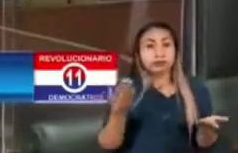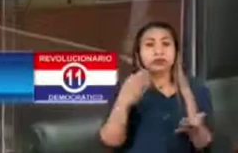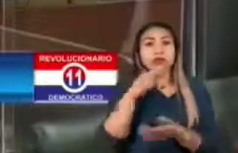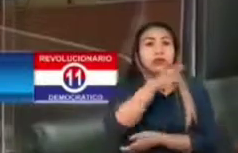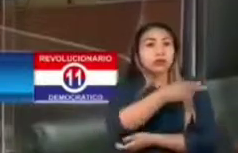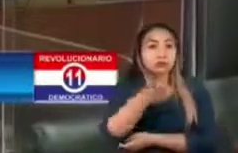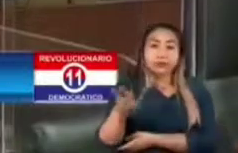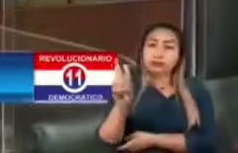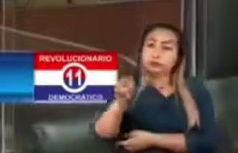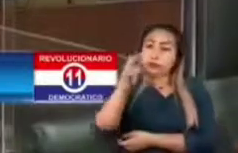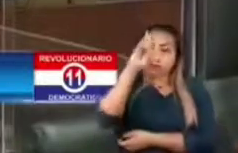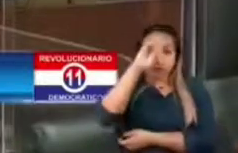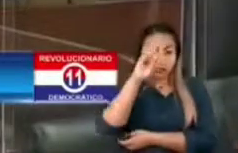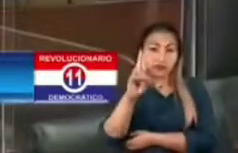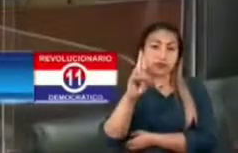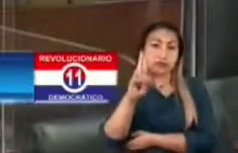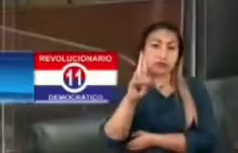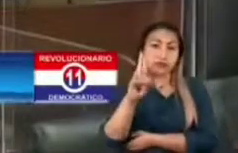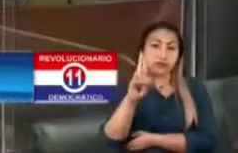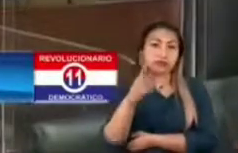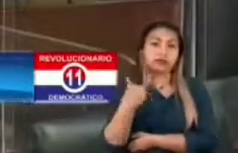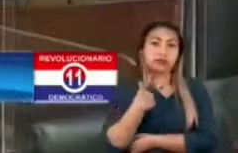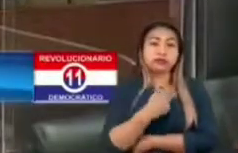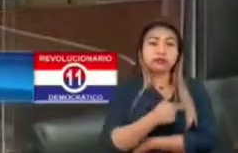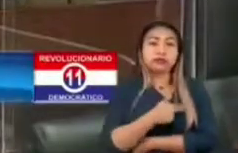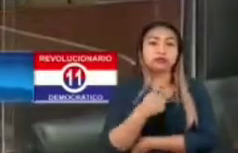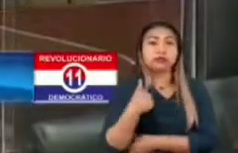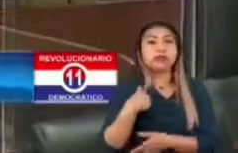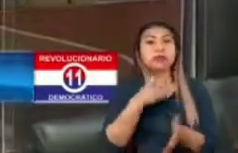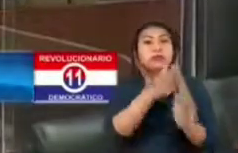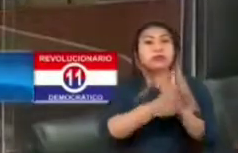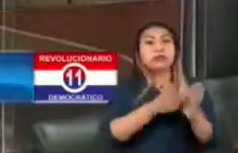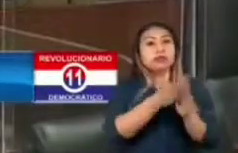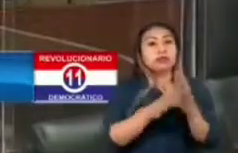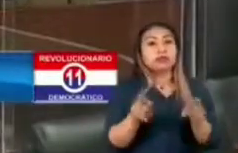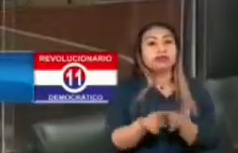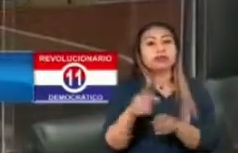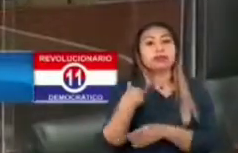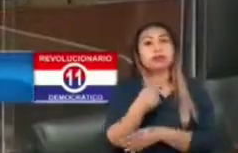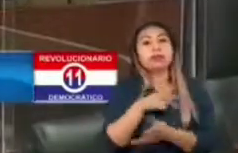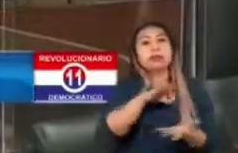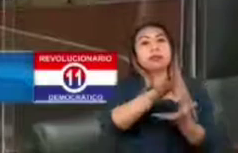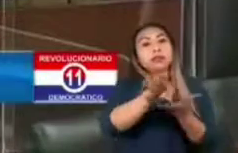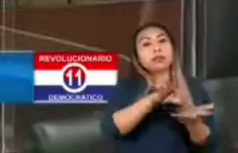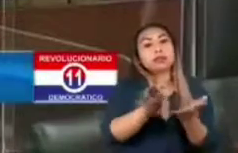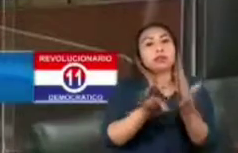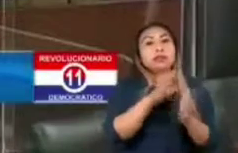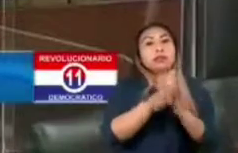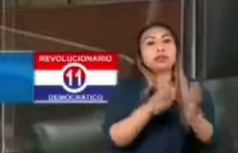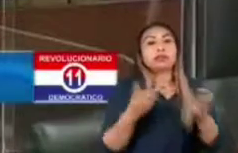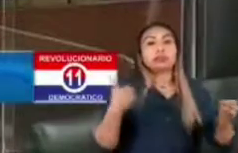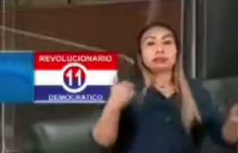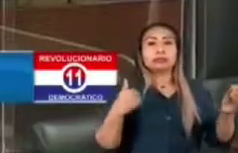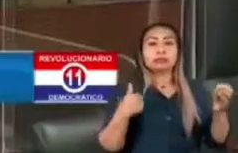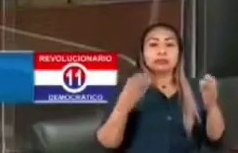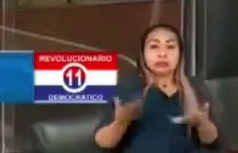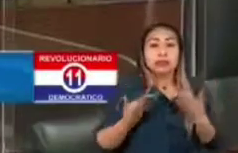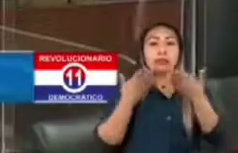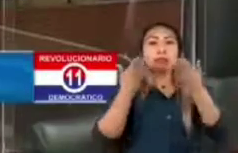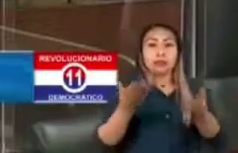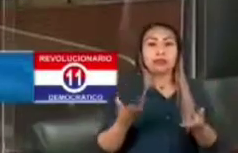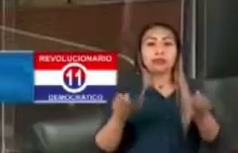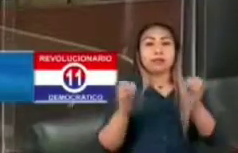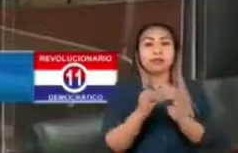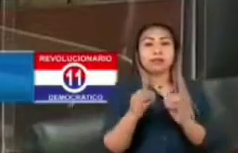respetan no sólo el color somos la provincia que no llegamos a este país